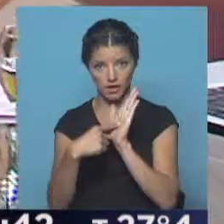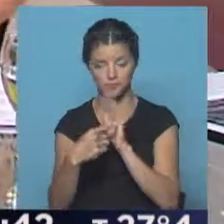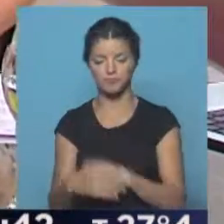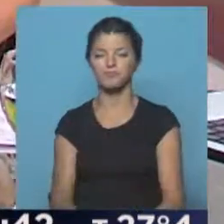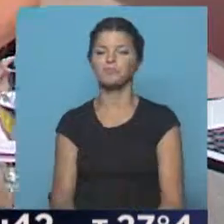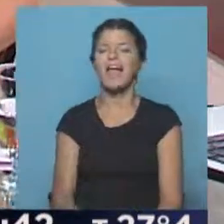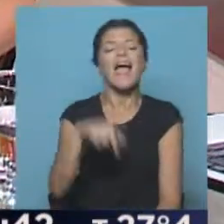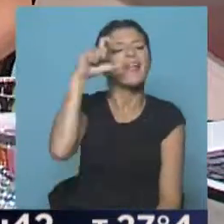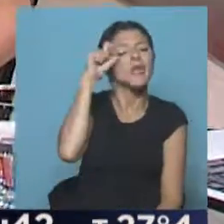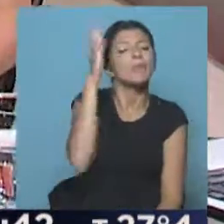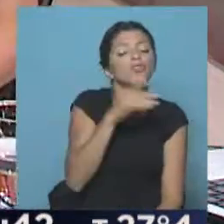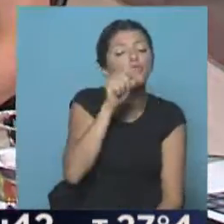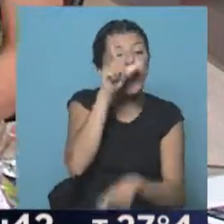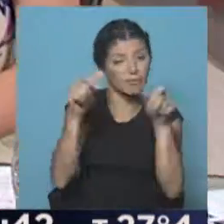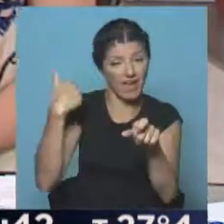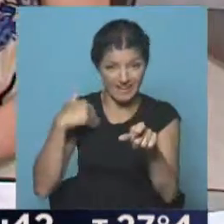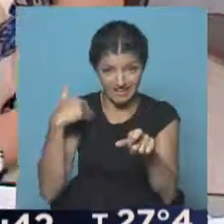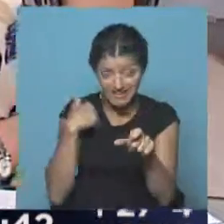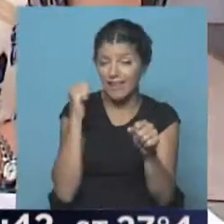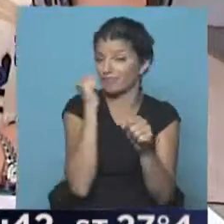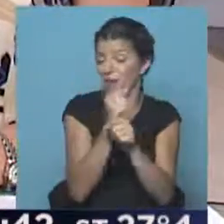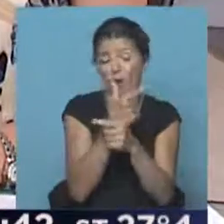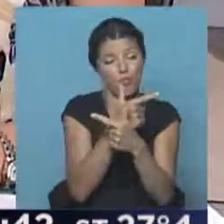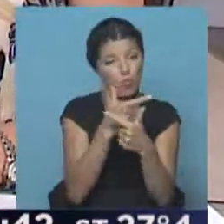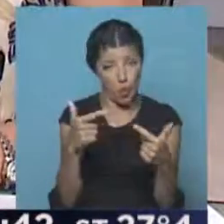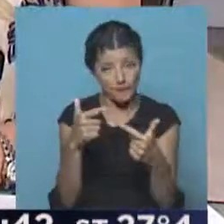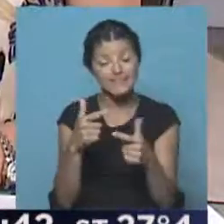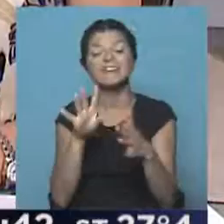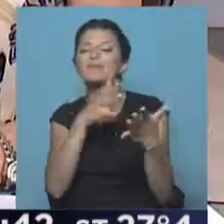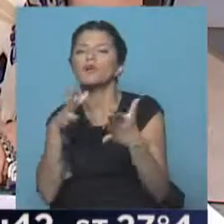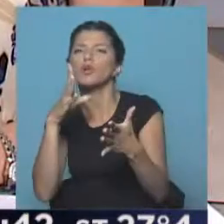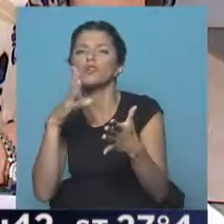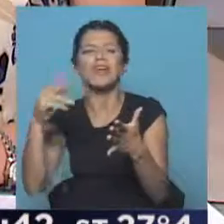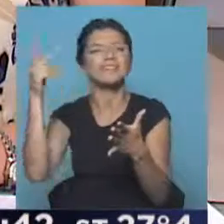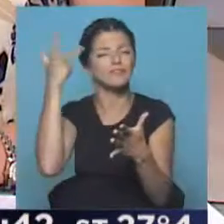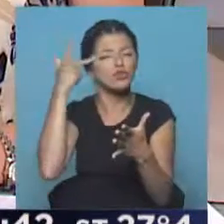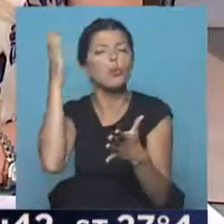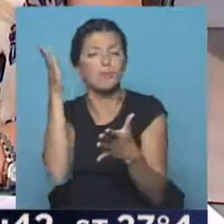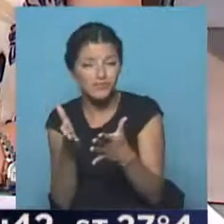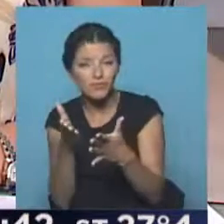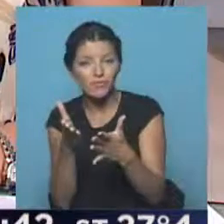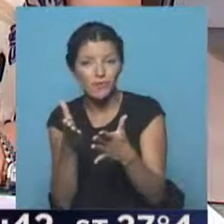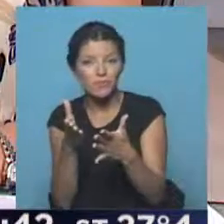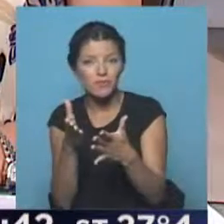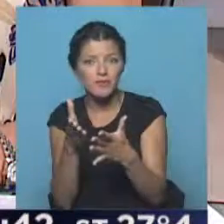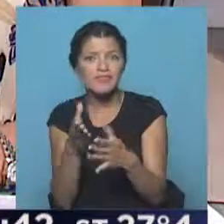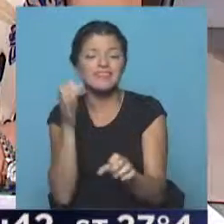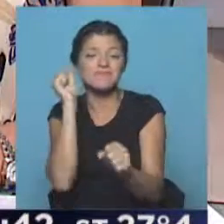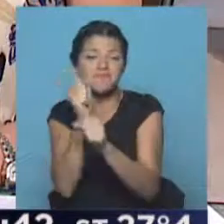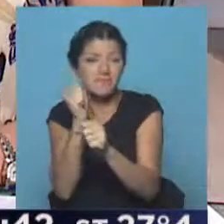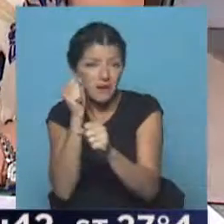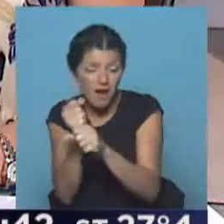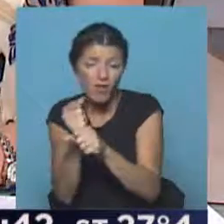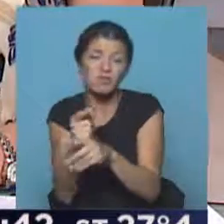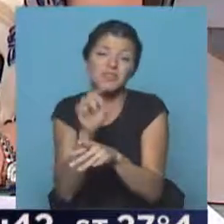casi el 10% de los argentinos se mantiene desocupado y prácticamente un 18% está subocupado, es decir, hace